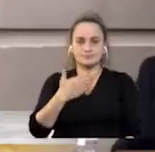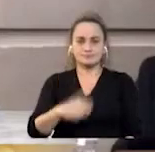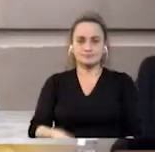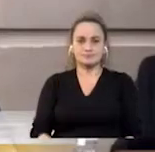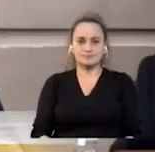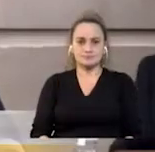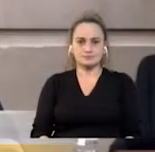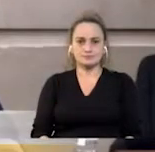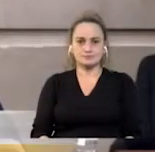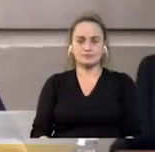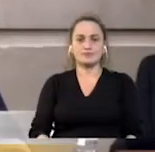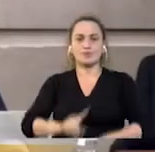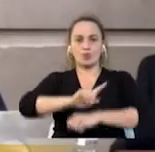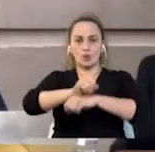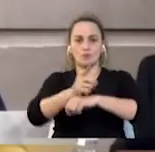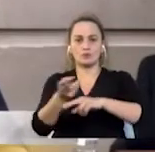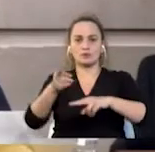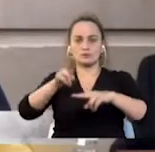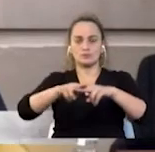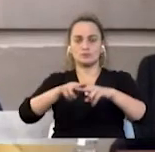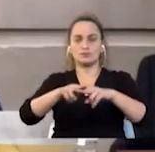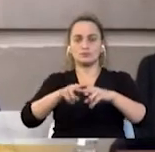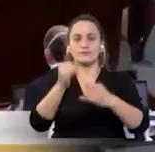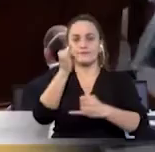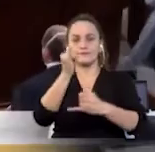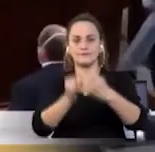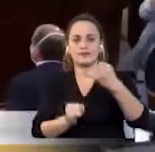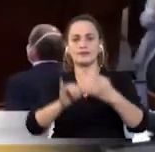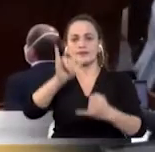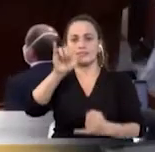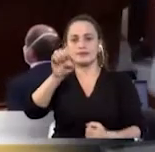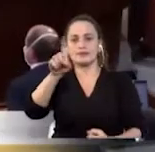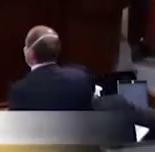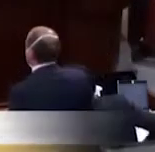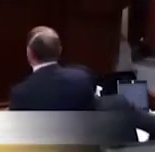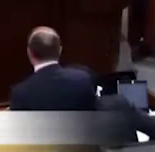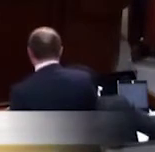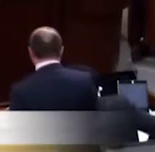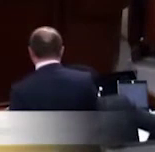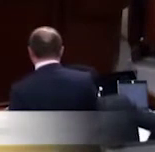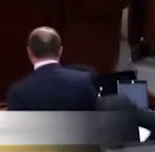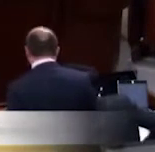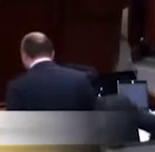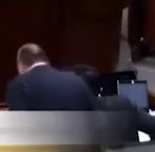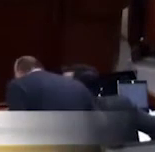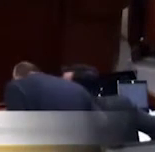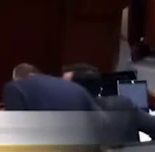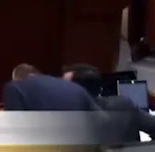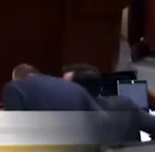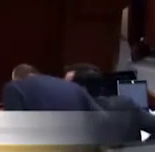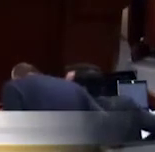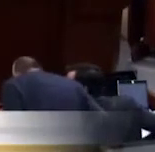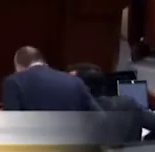Tiene la palabra por un minuto para cerrar las intervenciones el senador Yesid García por el Partido